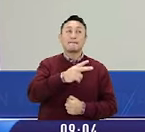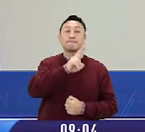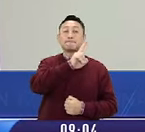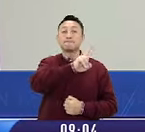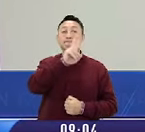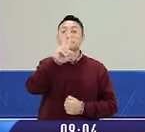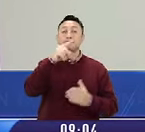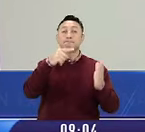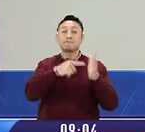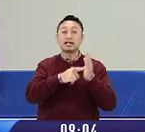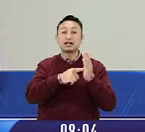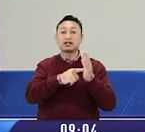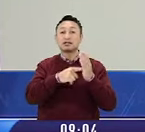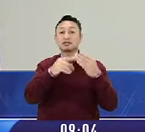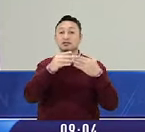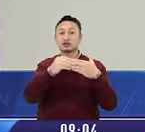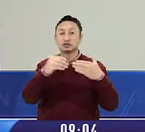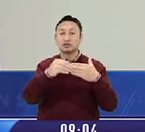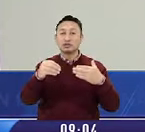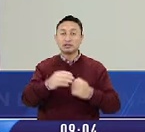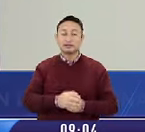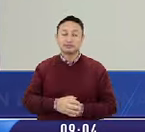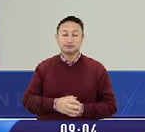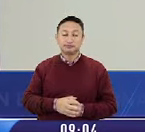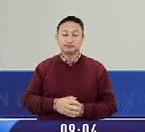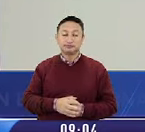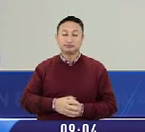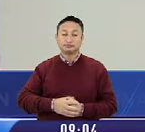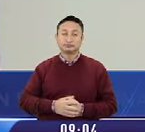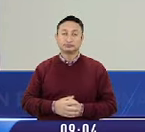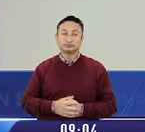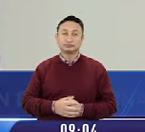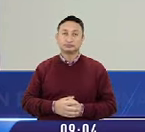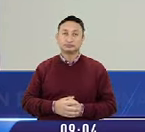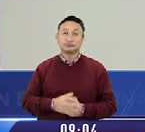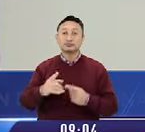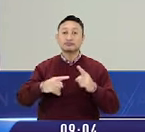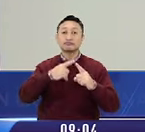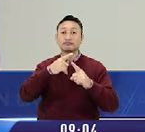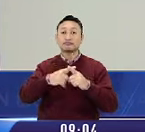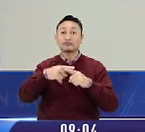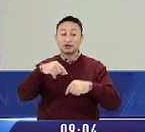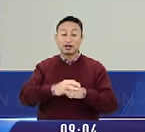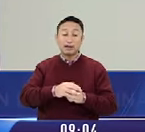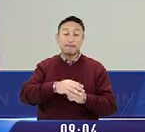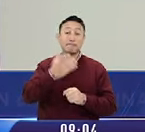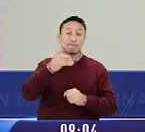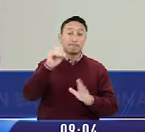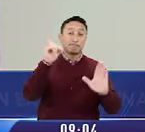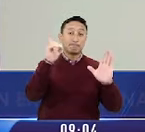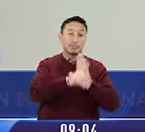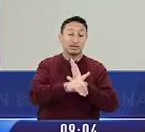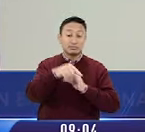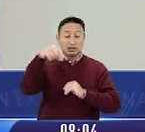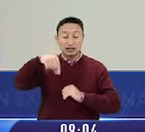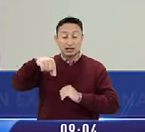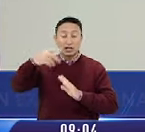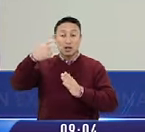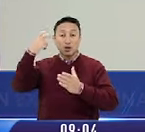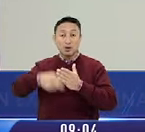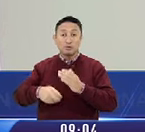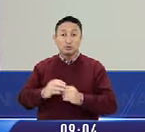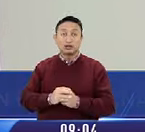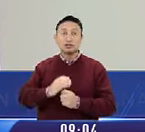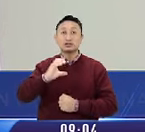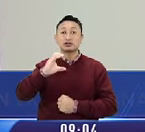presente juzgamiento. Esto es $22,000, los mismos que serían depositados en la cuenta multas del